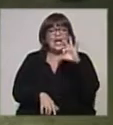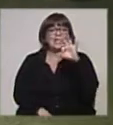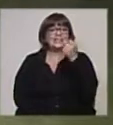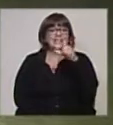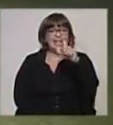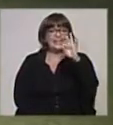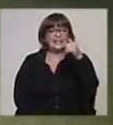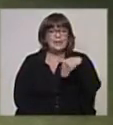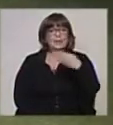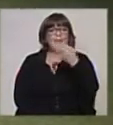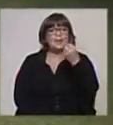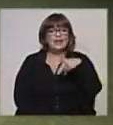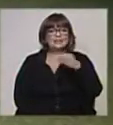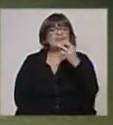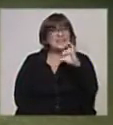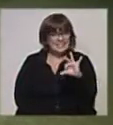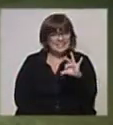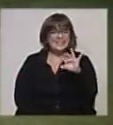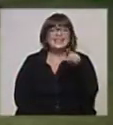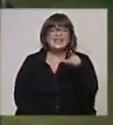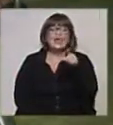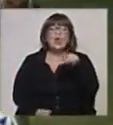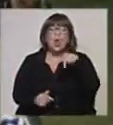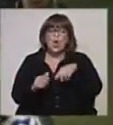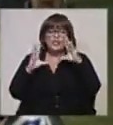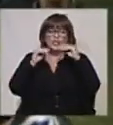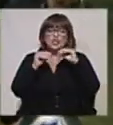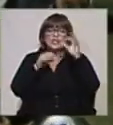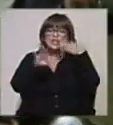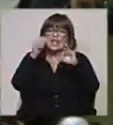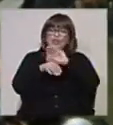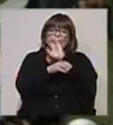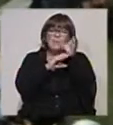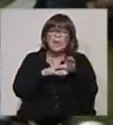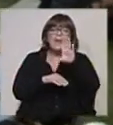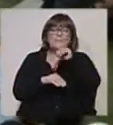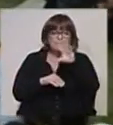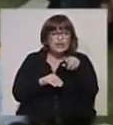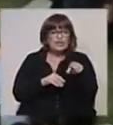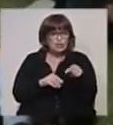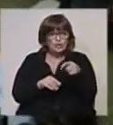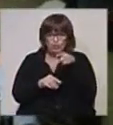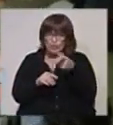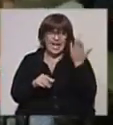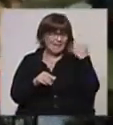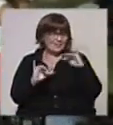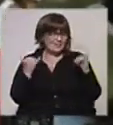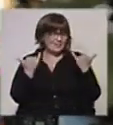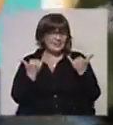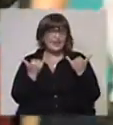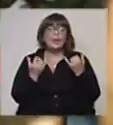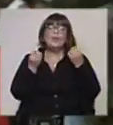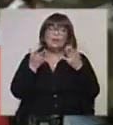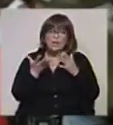todos esperamos, un sueño. ¿Qué van los Patos Cabreros al Teatro de Verano? Vos has estado vinculado a los Patos porque te has metido en esta historia de sacar